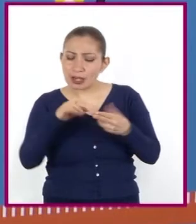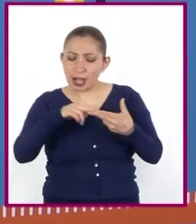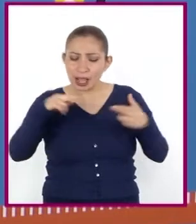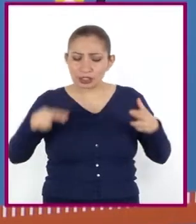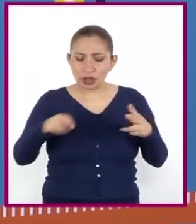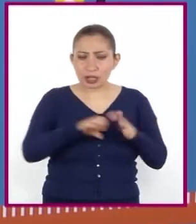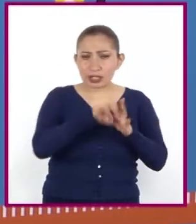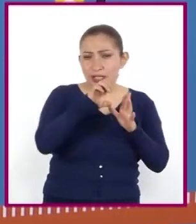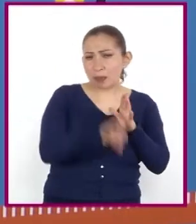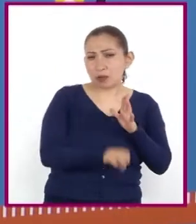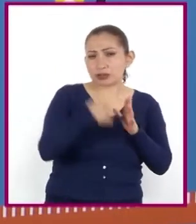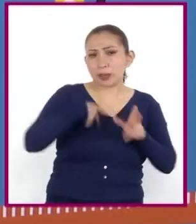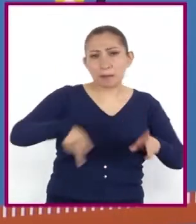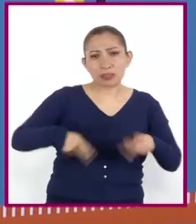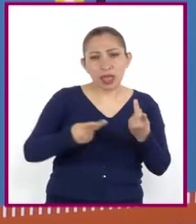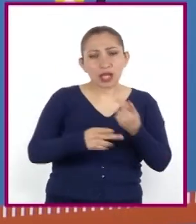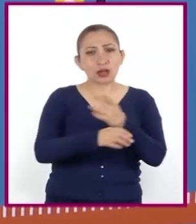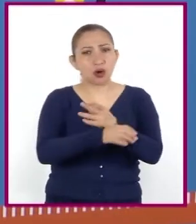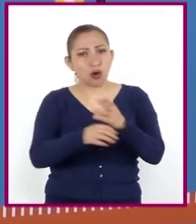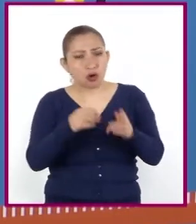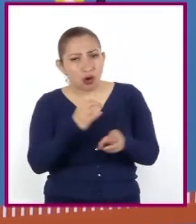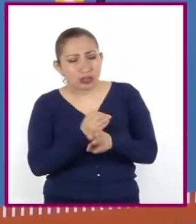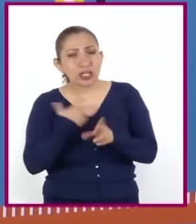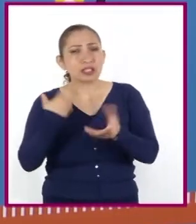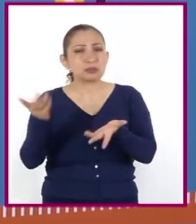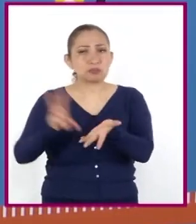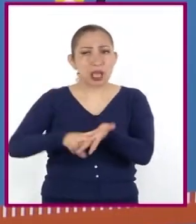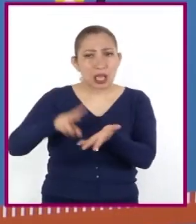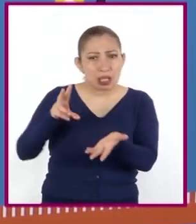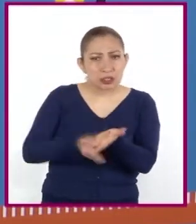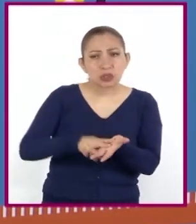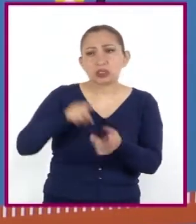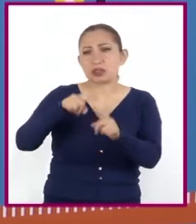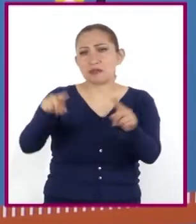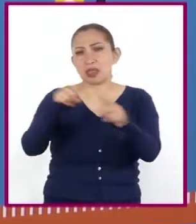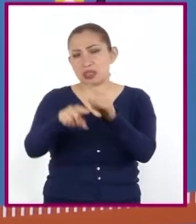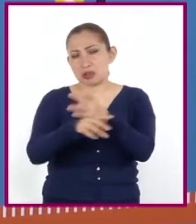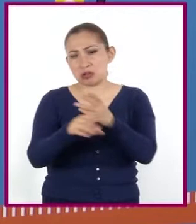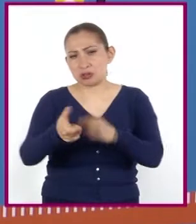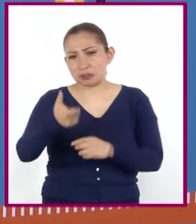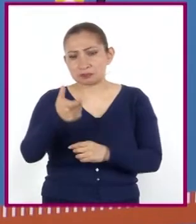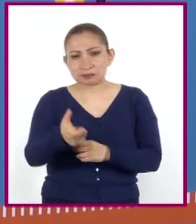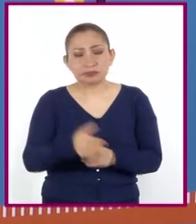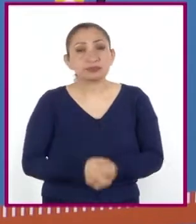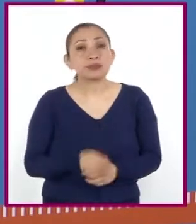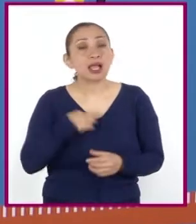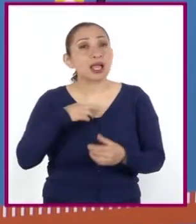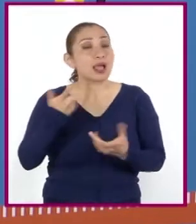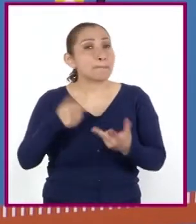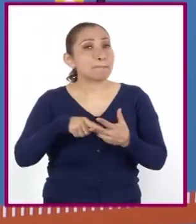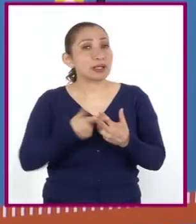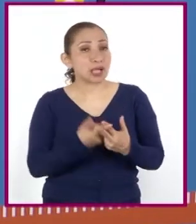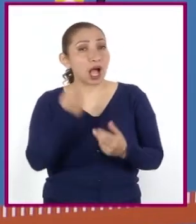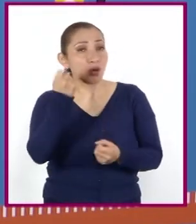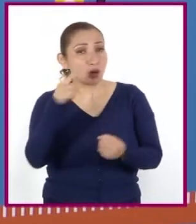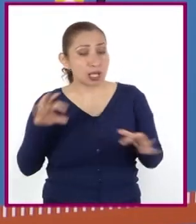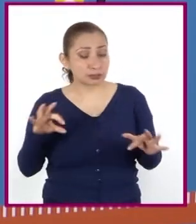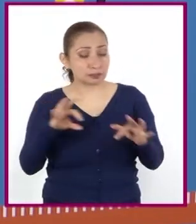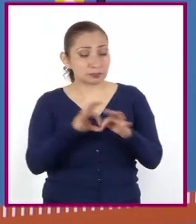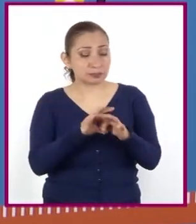de ventas de artículos, de costos y otros aspectos similares. Iniciaremos estableciendo algunas